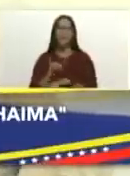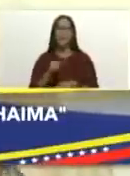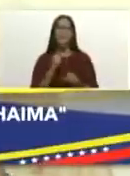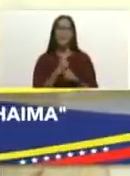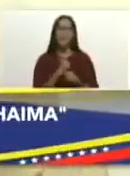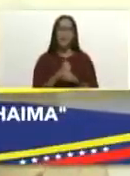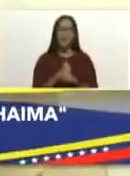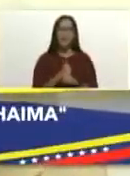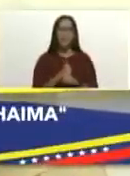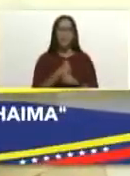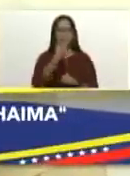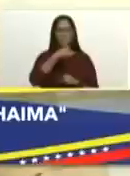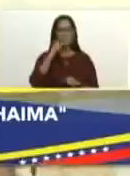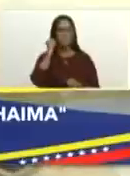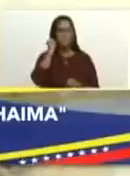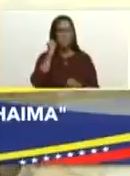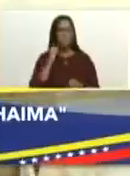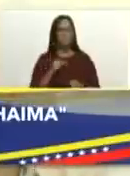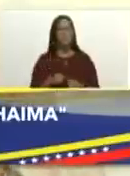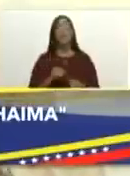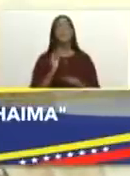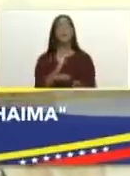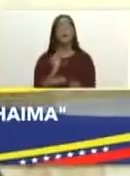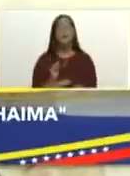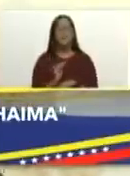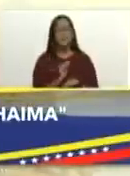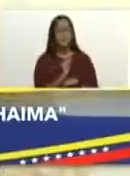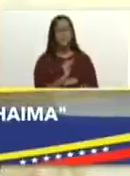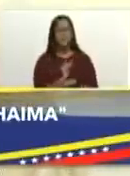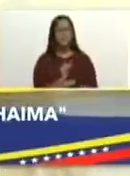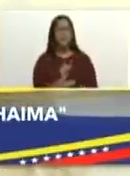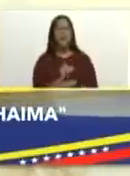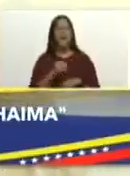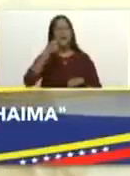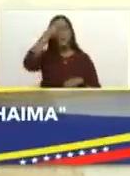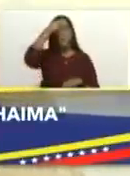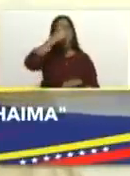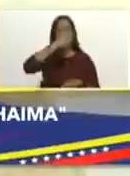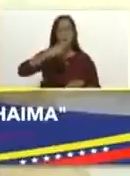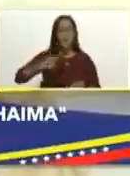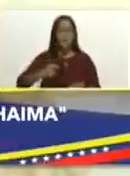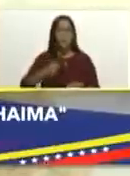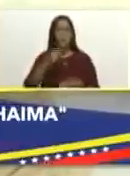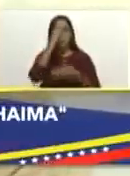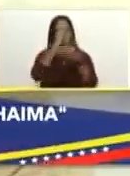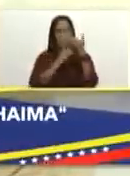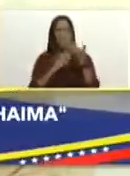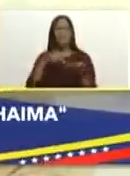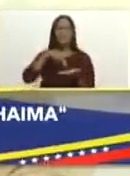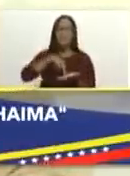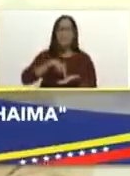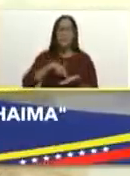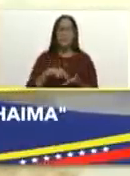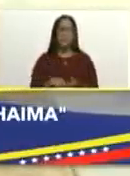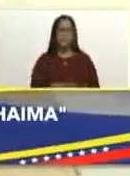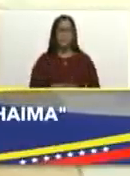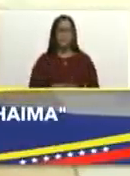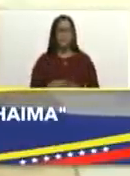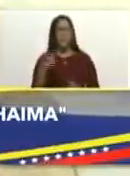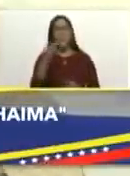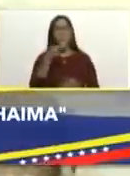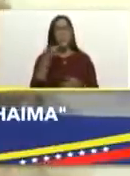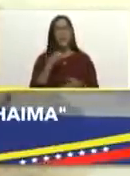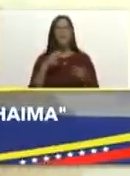trabajadora, para proteger al pueblo honesto de a pie,